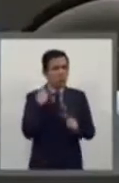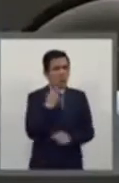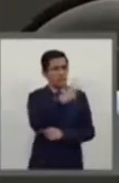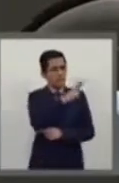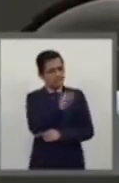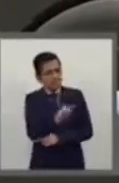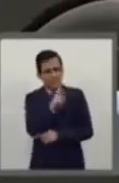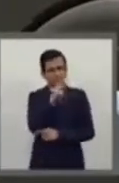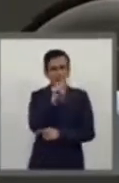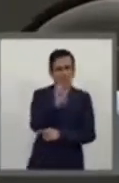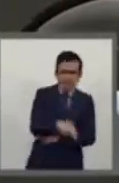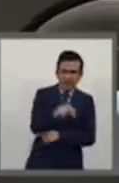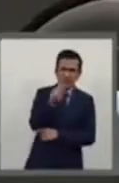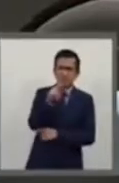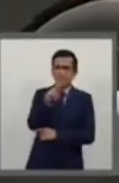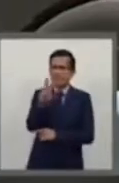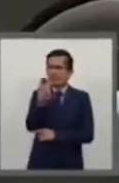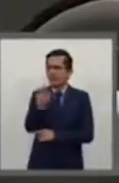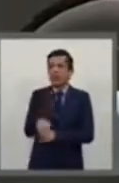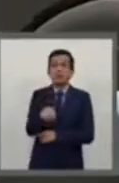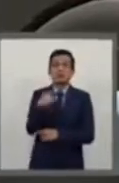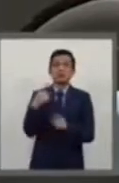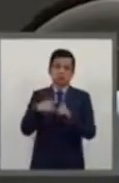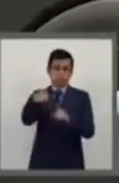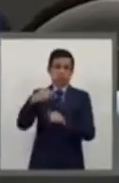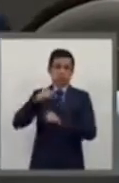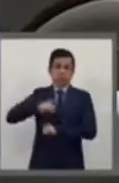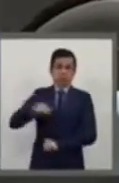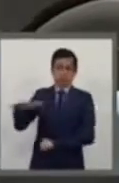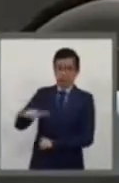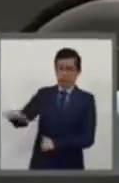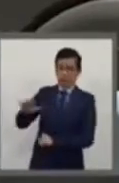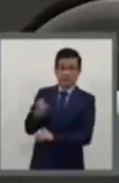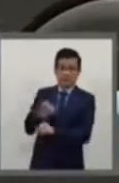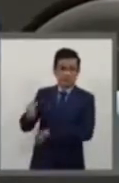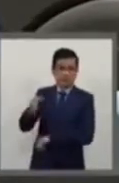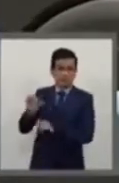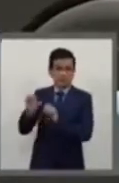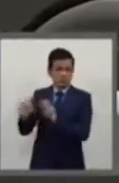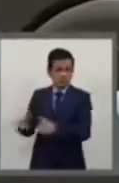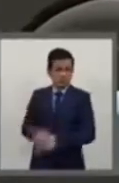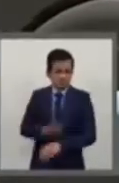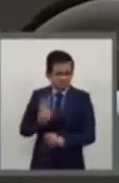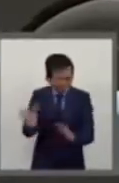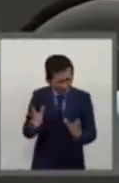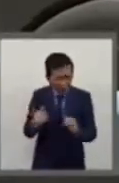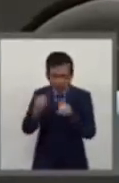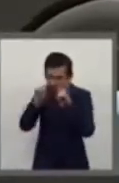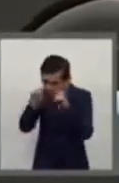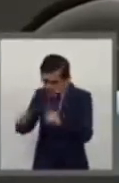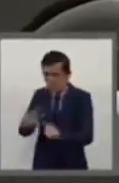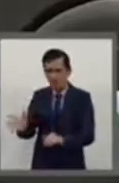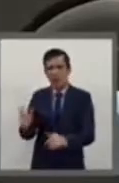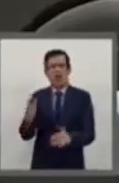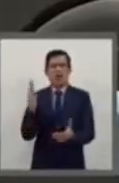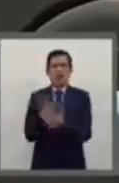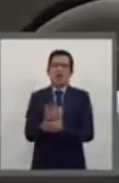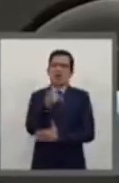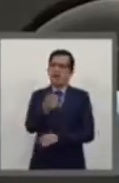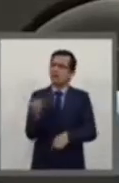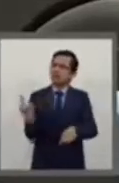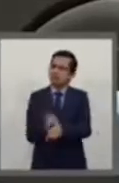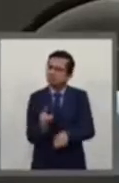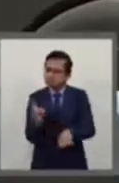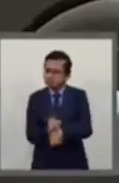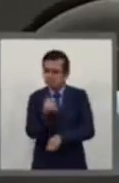Verde Ecologista, partido que gobierna mi Estado, a que pongan atención y dejen la simulación y la hipocresía con